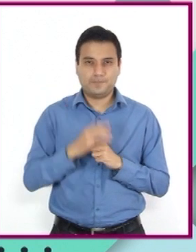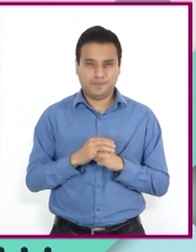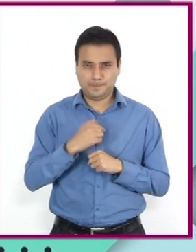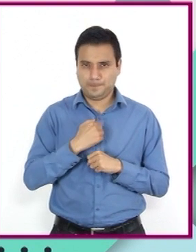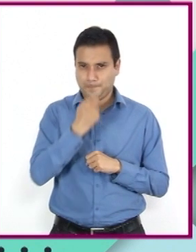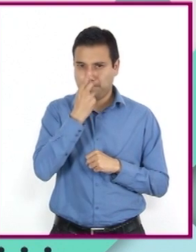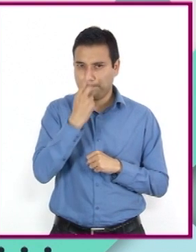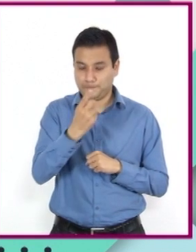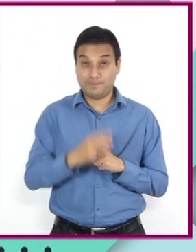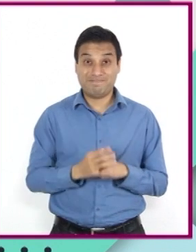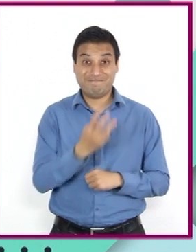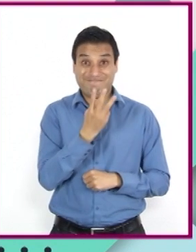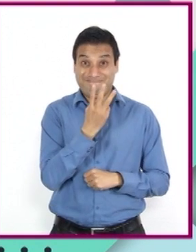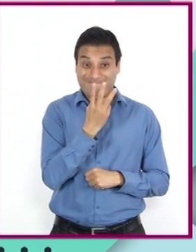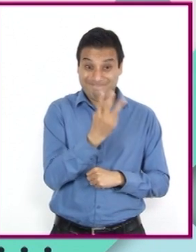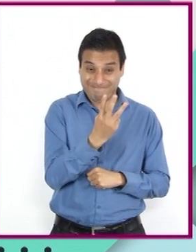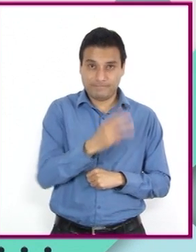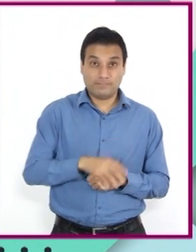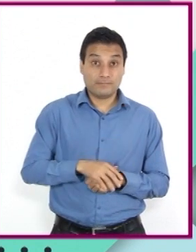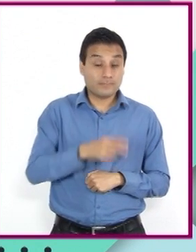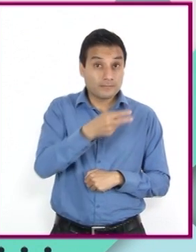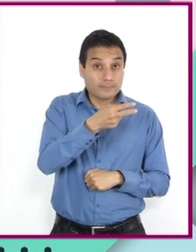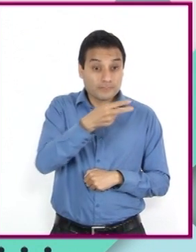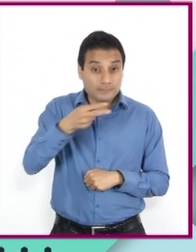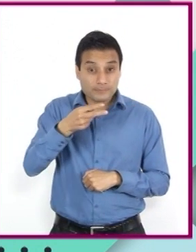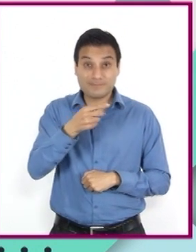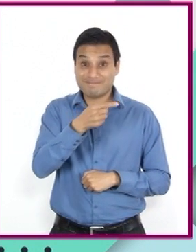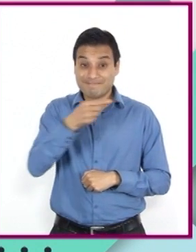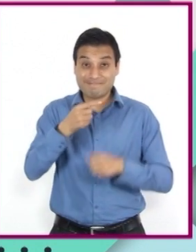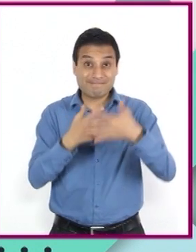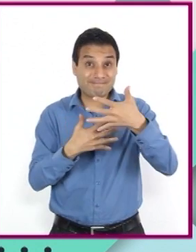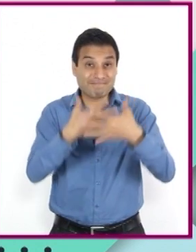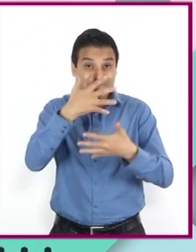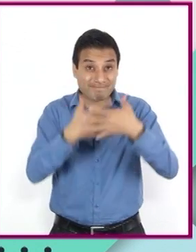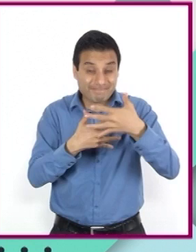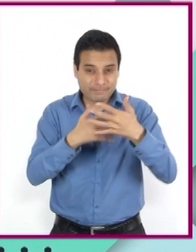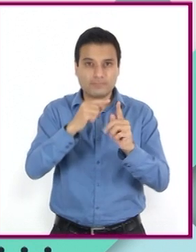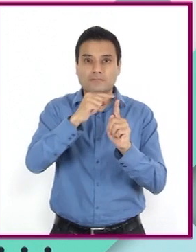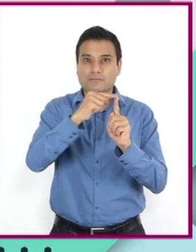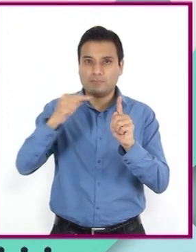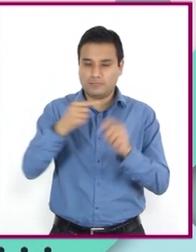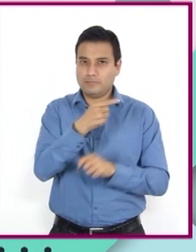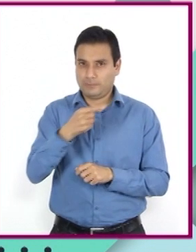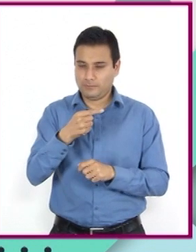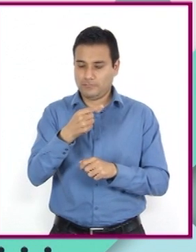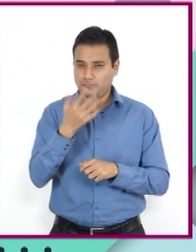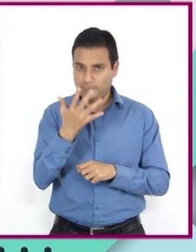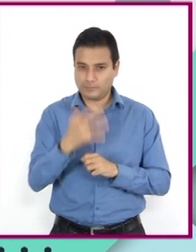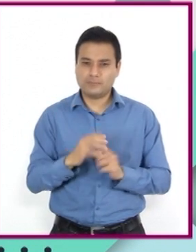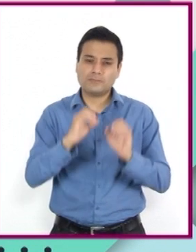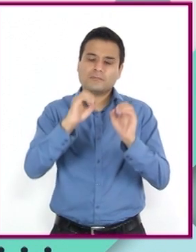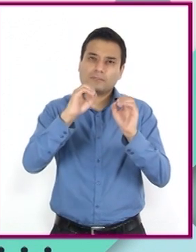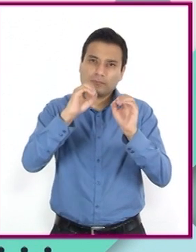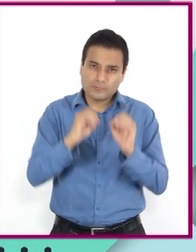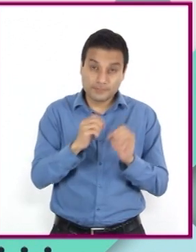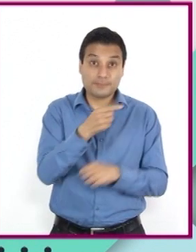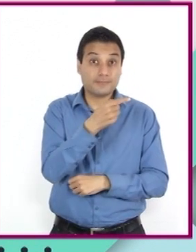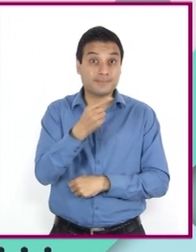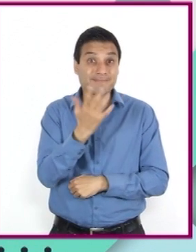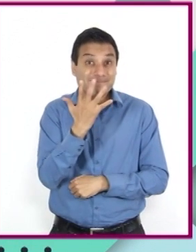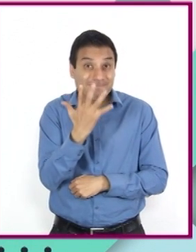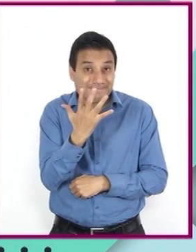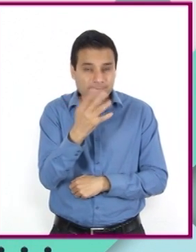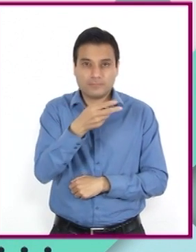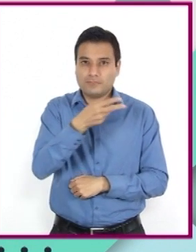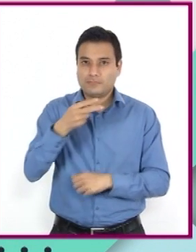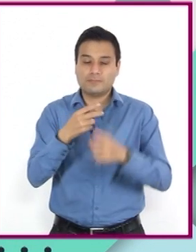que 3 es igual a 15 negativo entre 5 negativo. O bien, 5 negativo es igual a